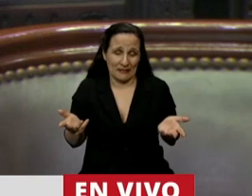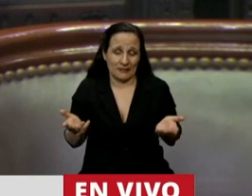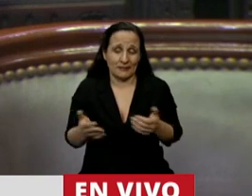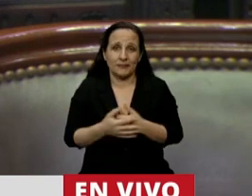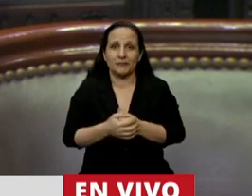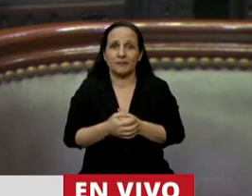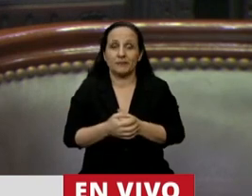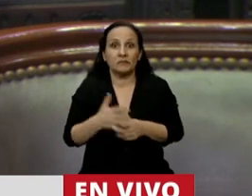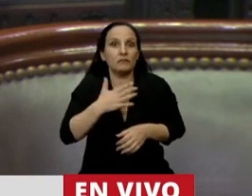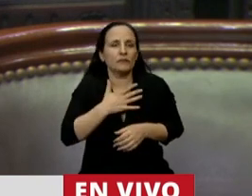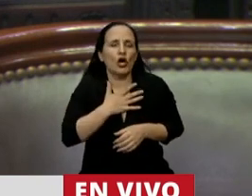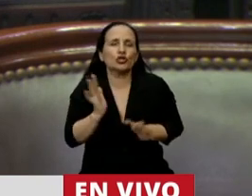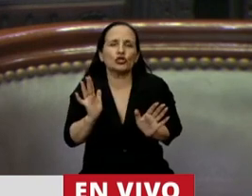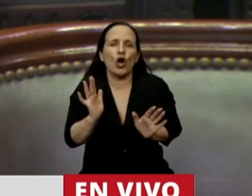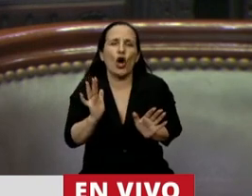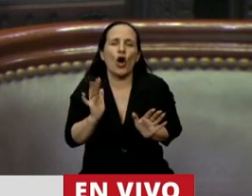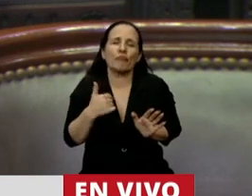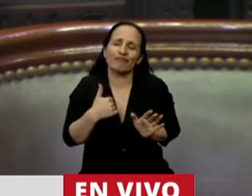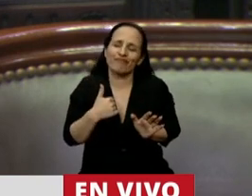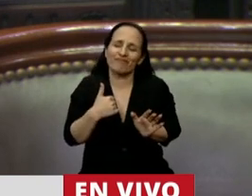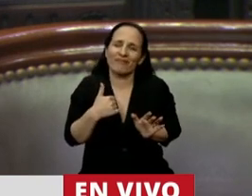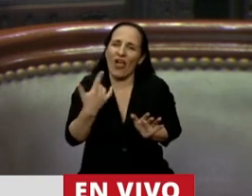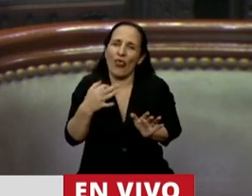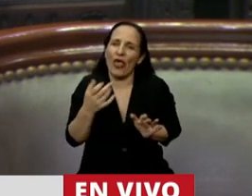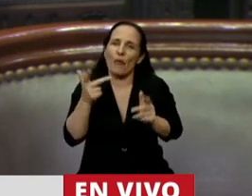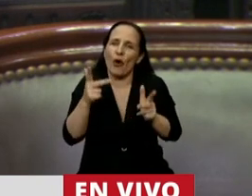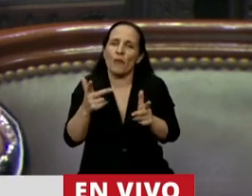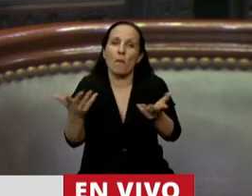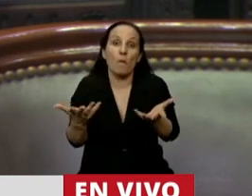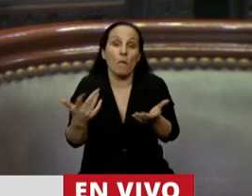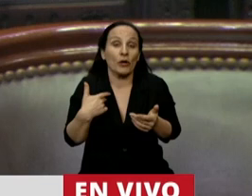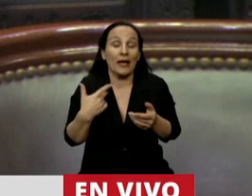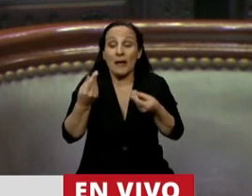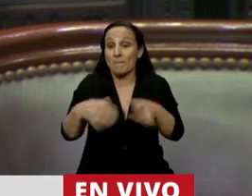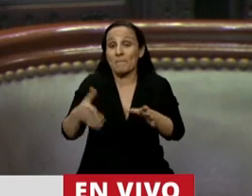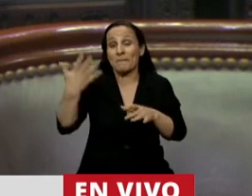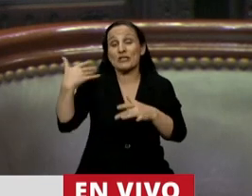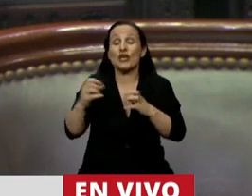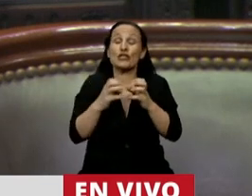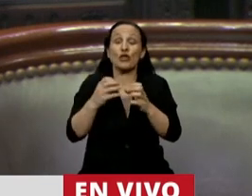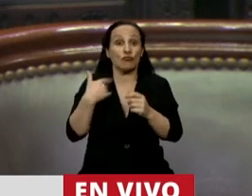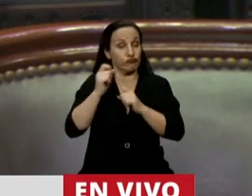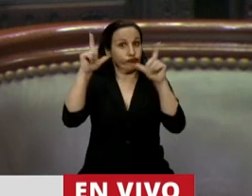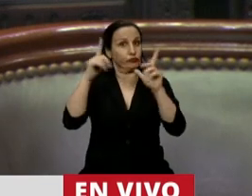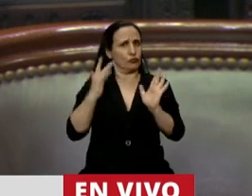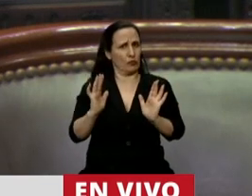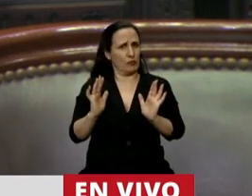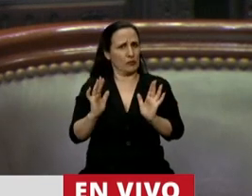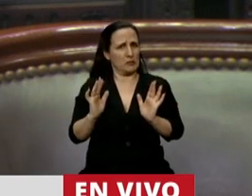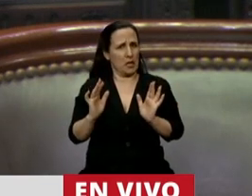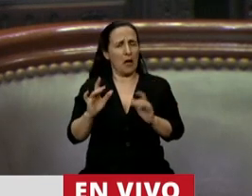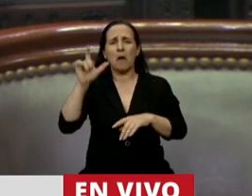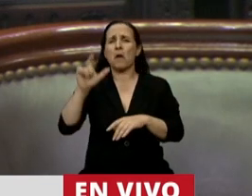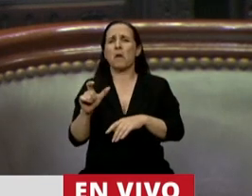Entonces, yo no quiero dejar de mencionar algo, porque la verdad es que me asombré al principio de la sesión cuando incluso explicaban.